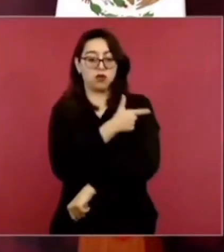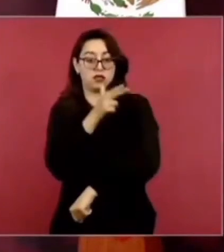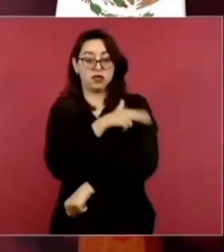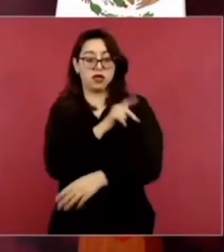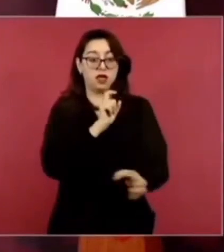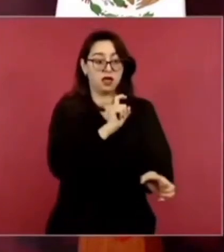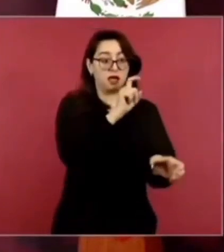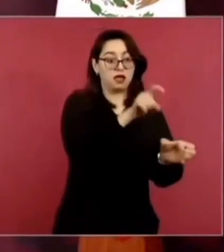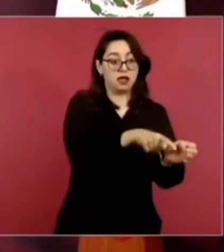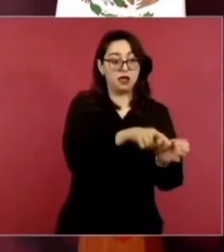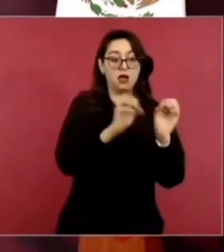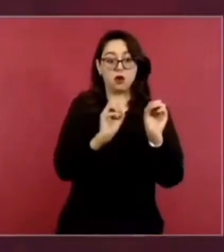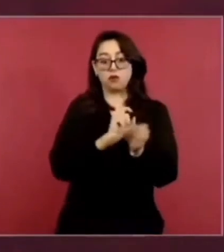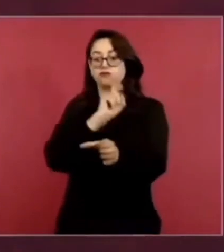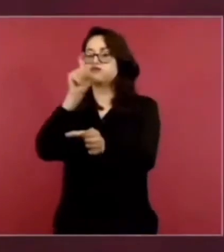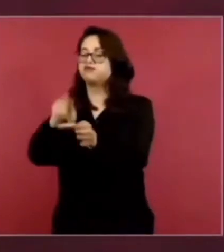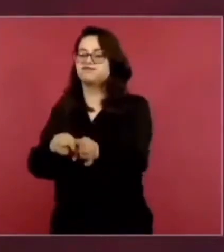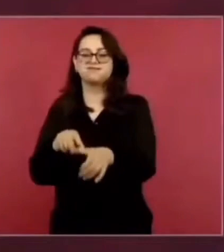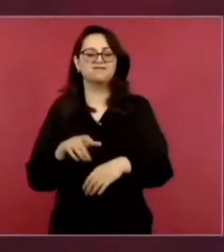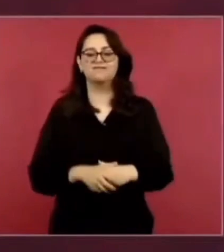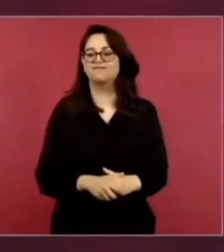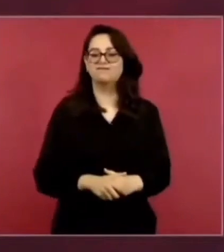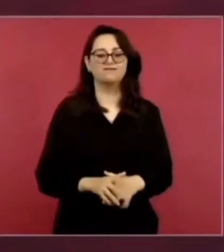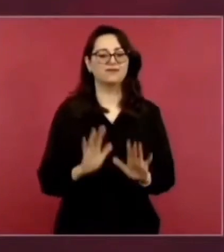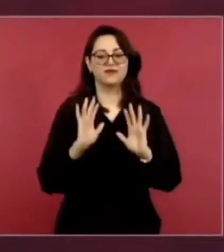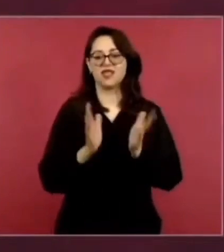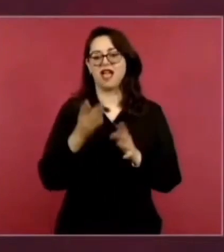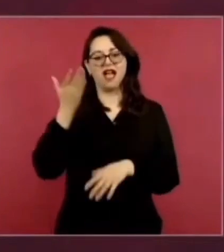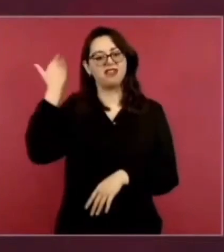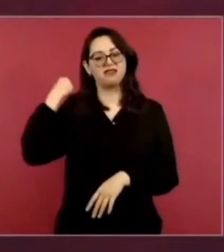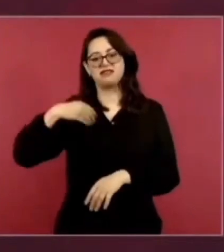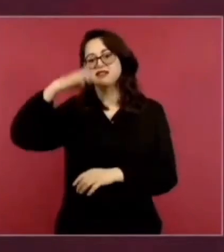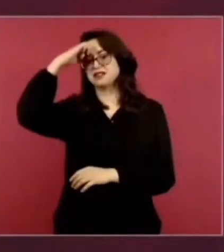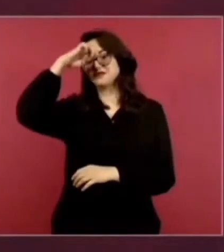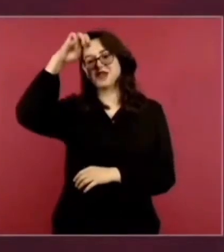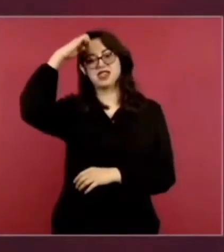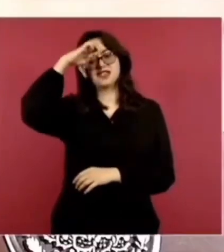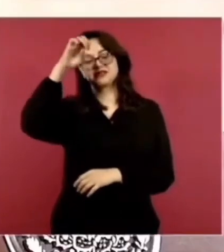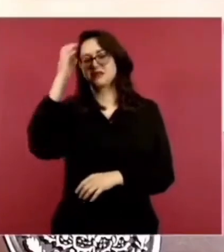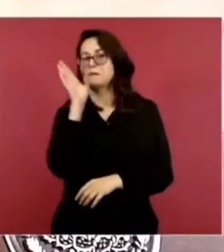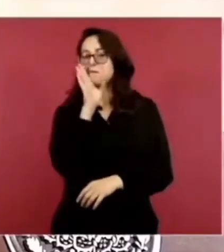no ha sido buena la experiencia